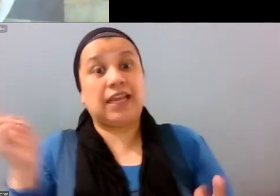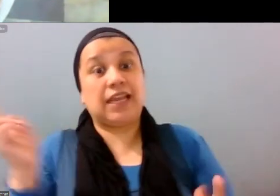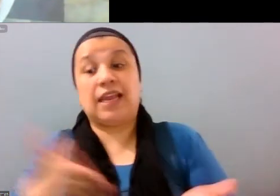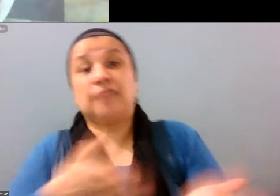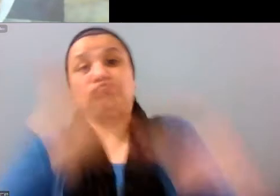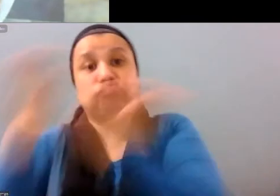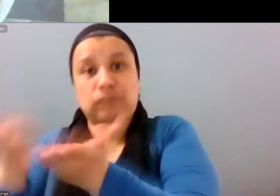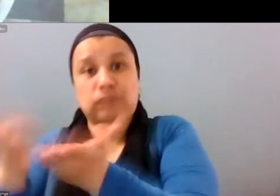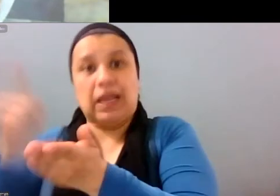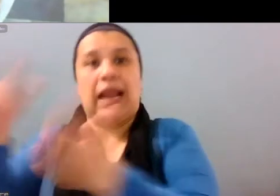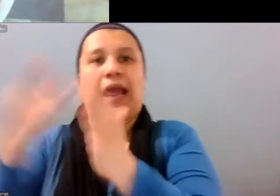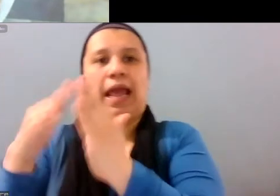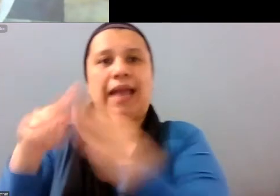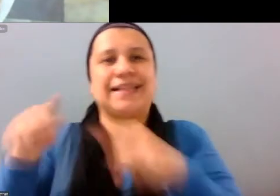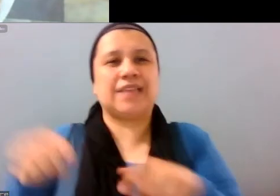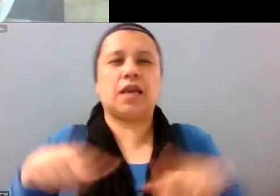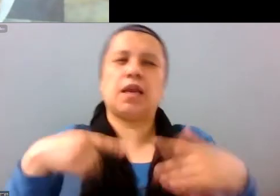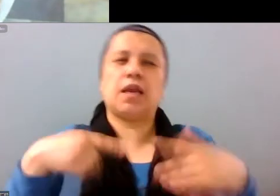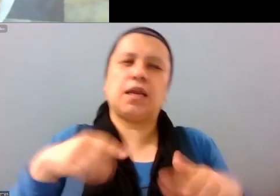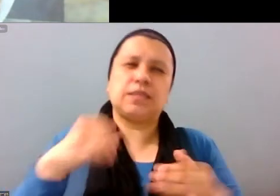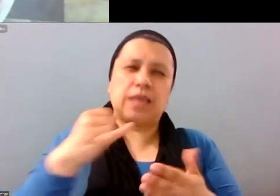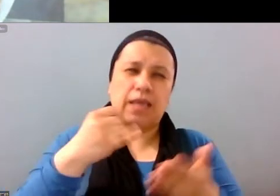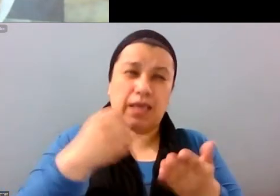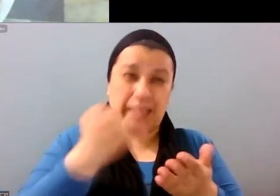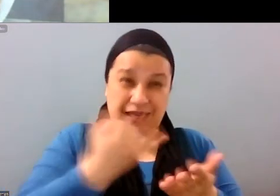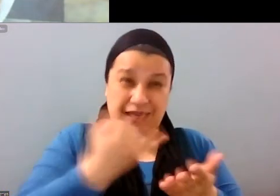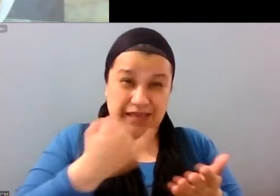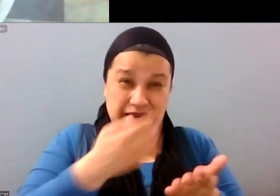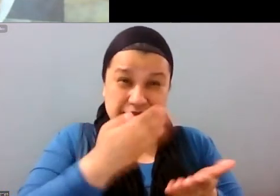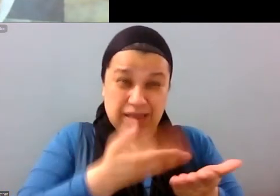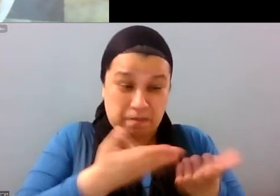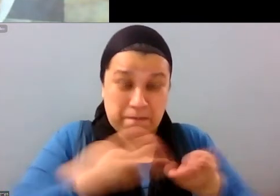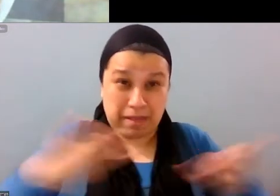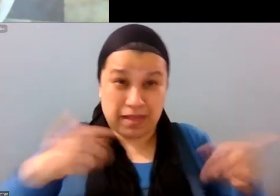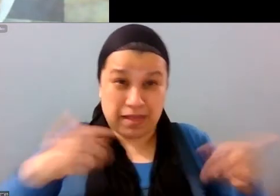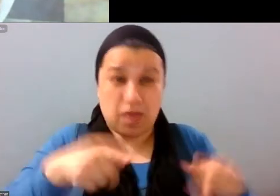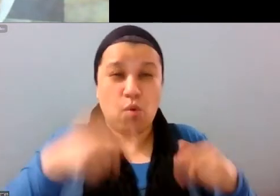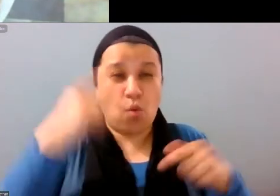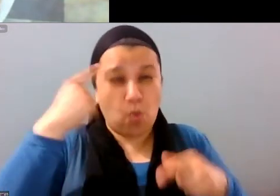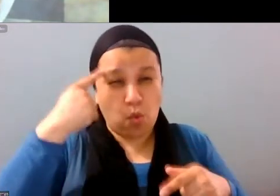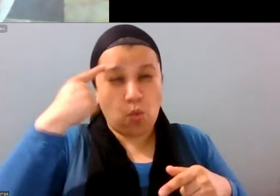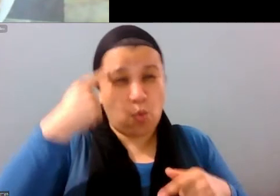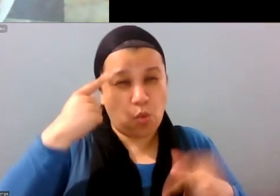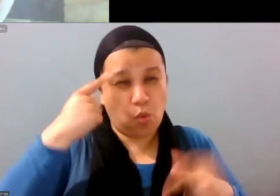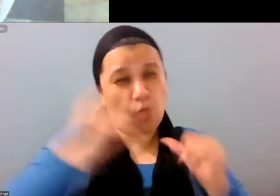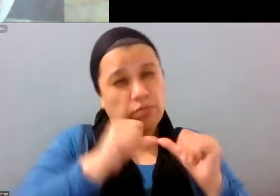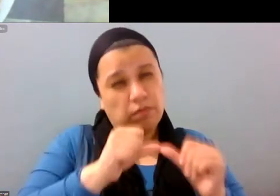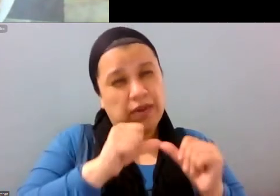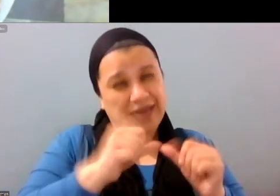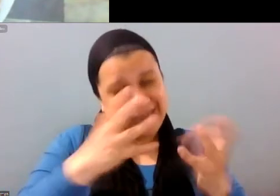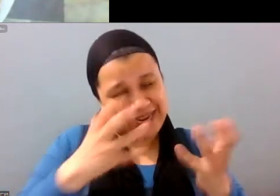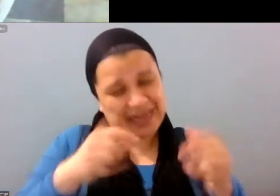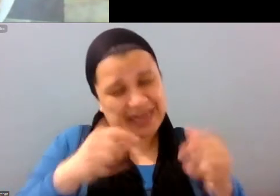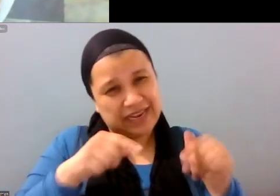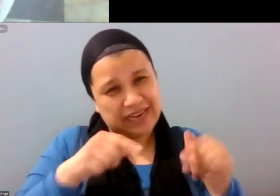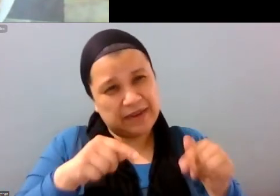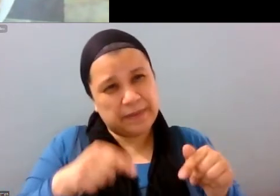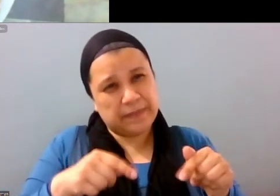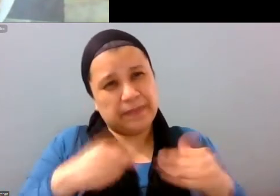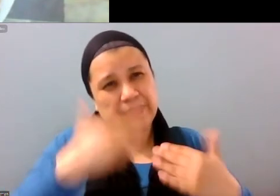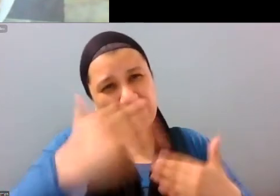instrumento llevó muchísimo pensamiento porque lo queríamos que estuviera alineado o sujeto a un proceso de